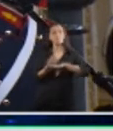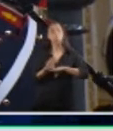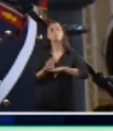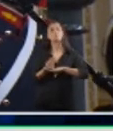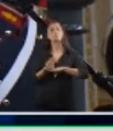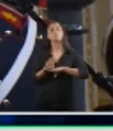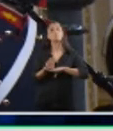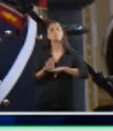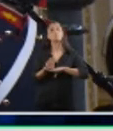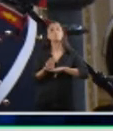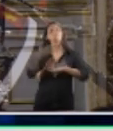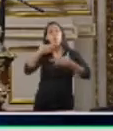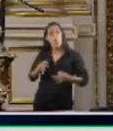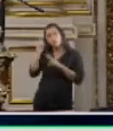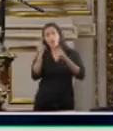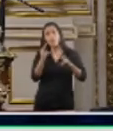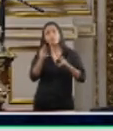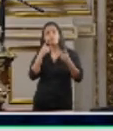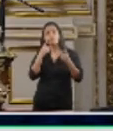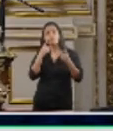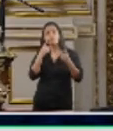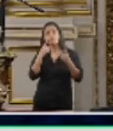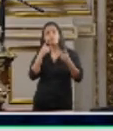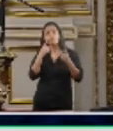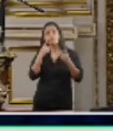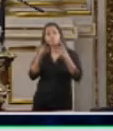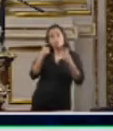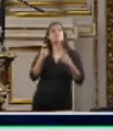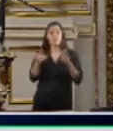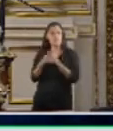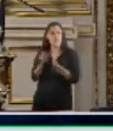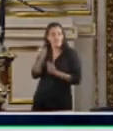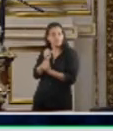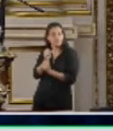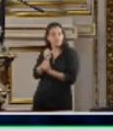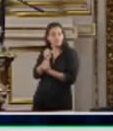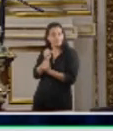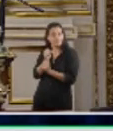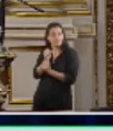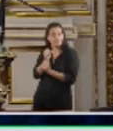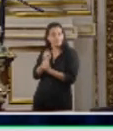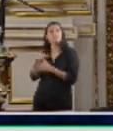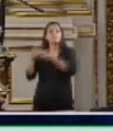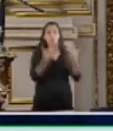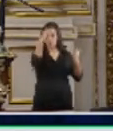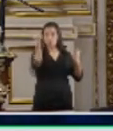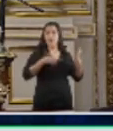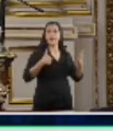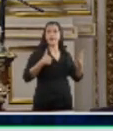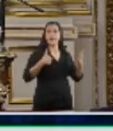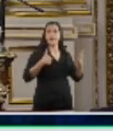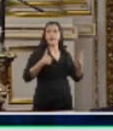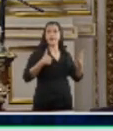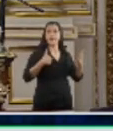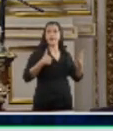ahí, algunas medidas, o da a conocer alguno de los